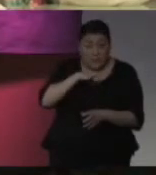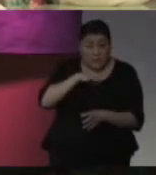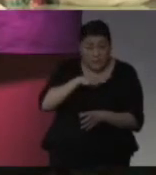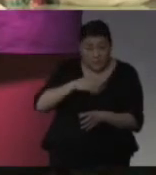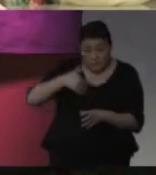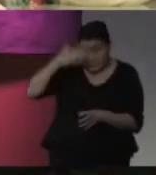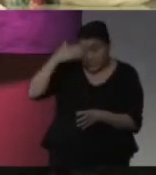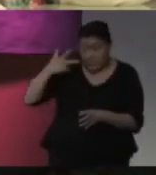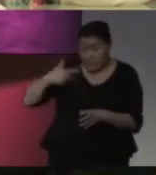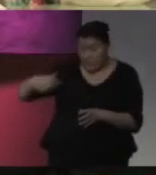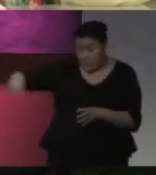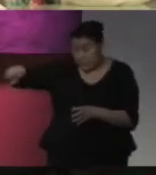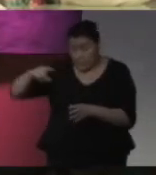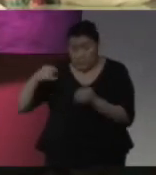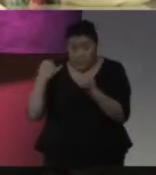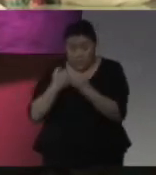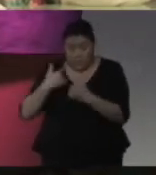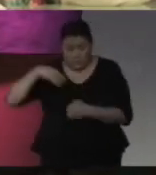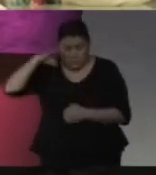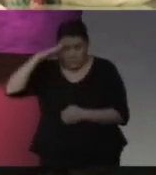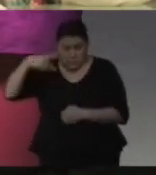subjetividad colectiva que emergió